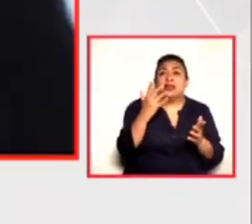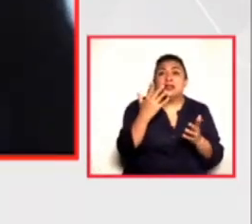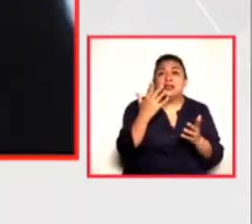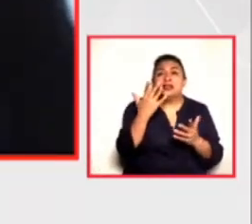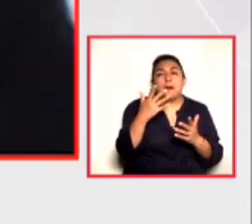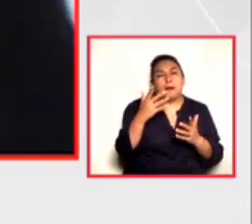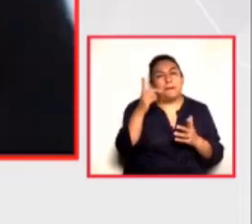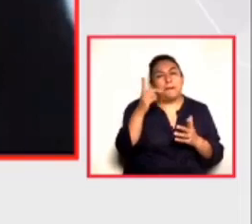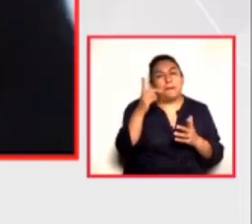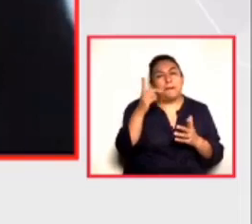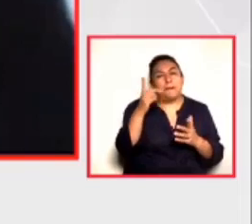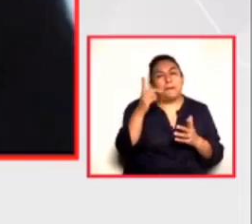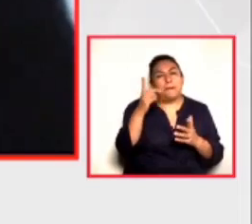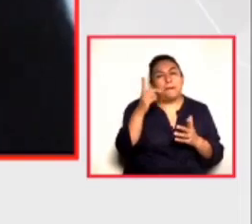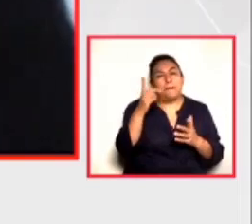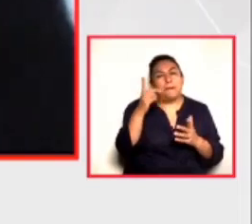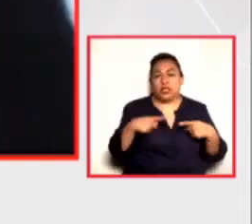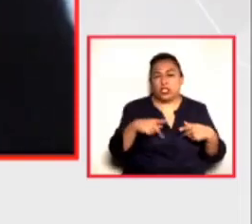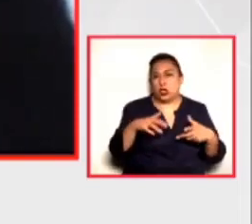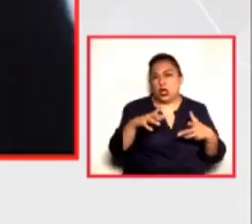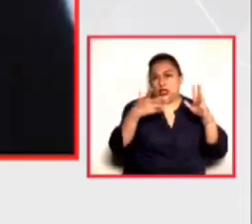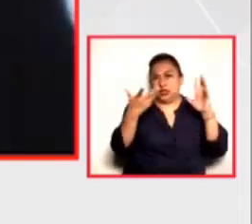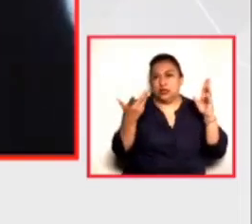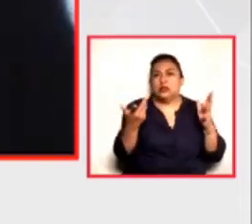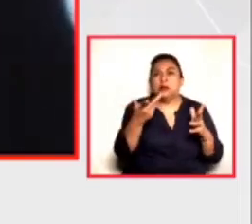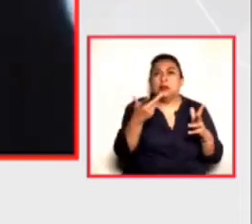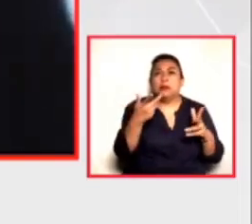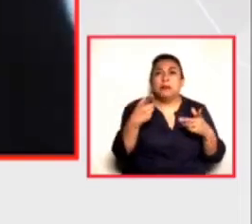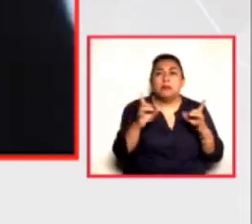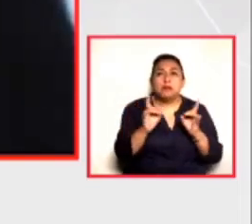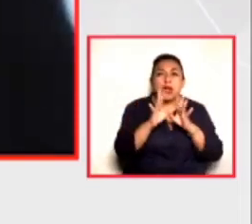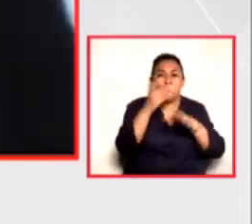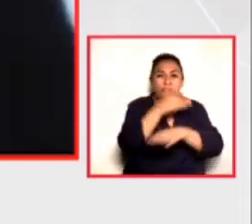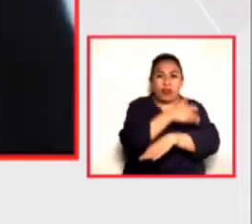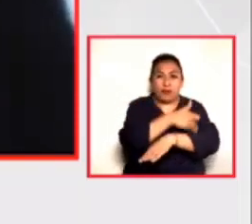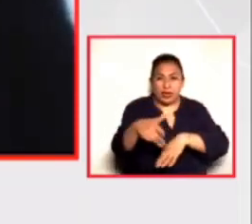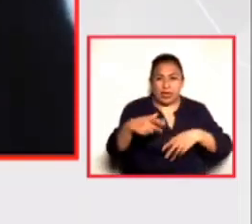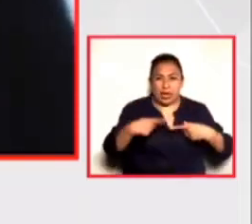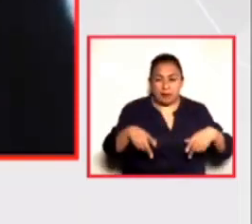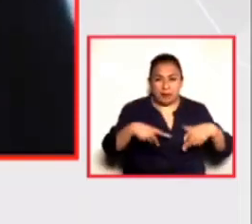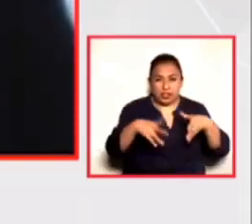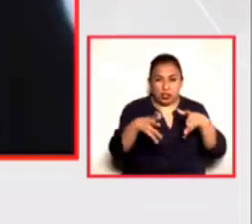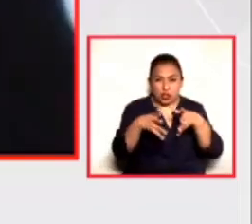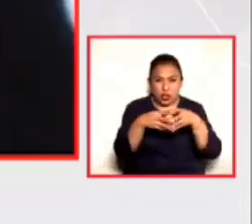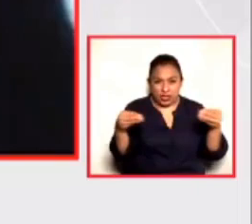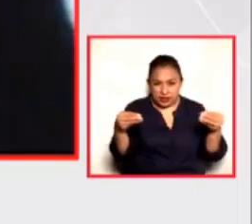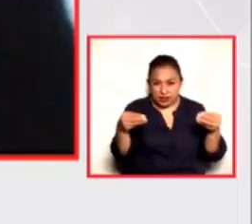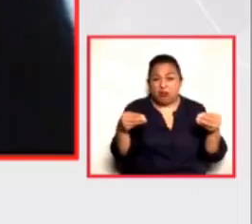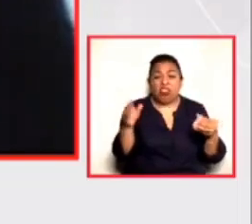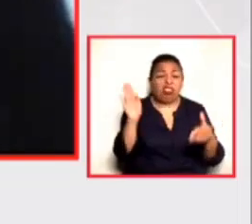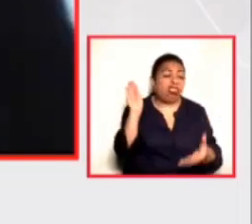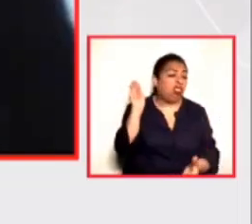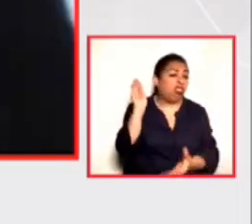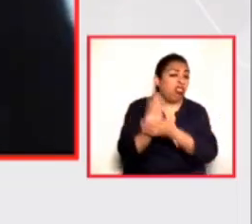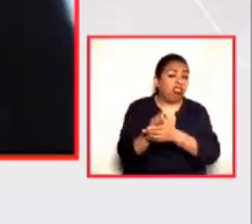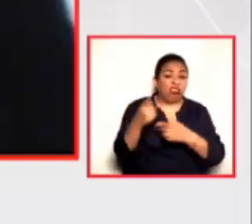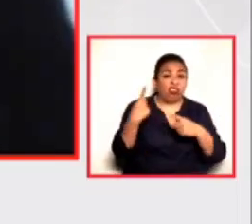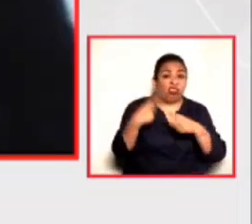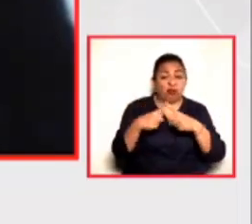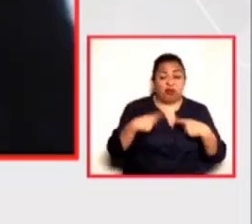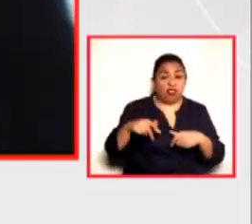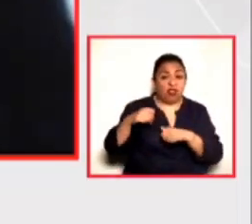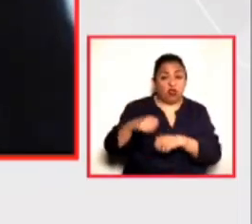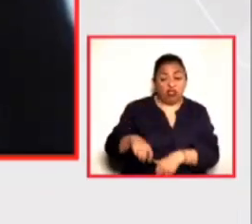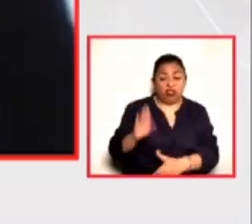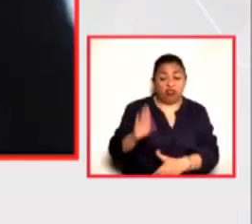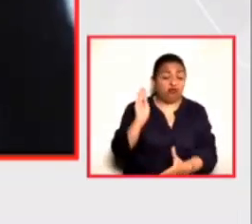delincuentes, las circunstancias por las que atraviesa un familiar de una persona desaparecida, desde la indiferencia de las autoridades hasta